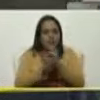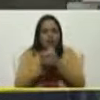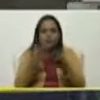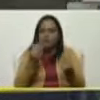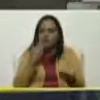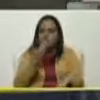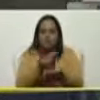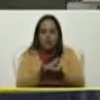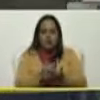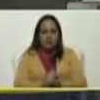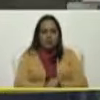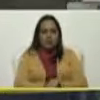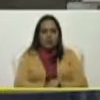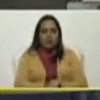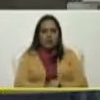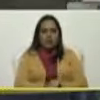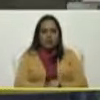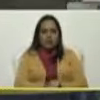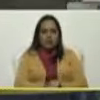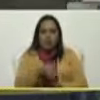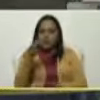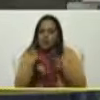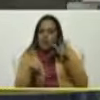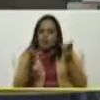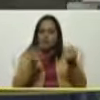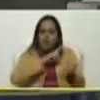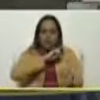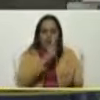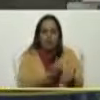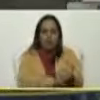gracias. Suerte, mucha fuerza.